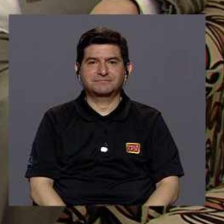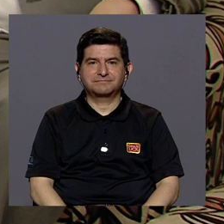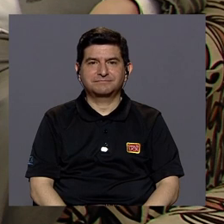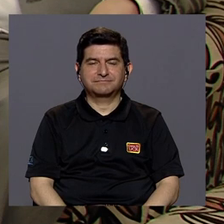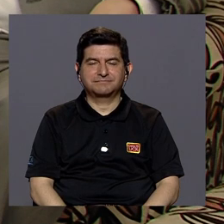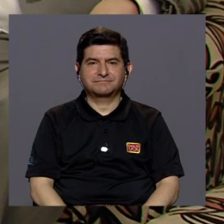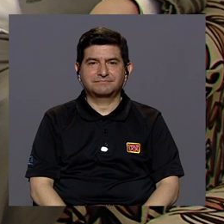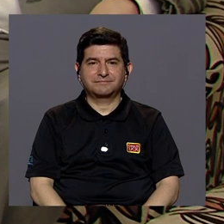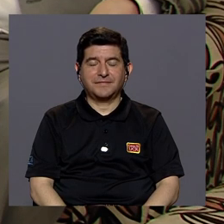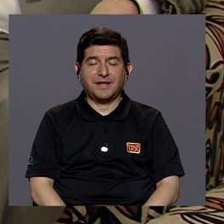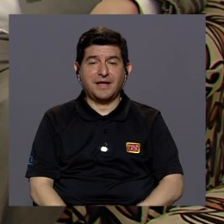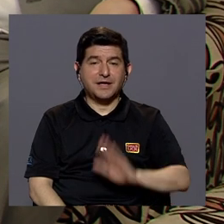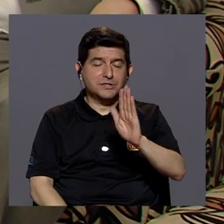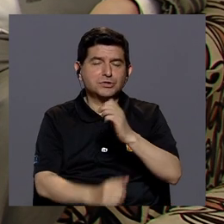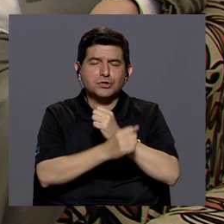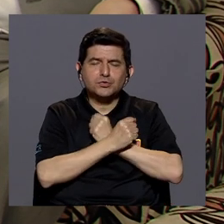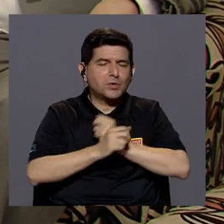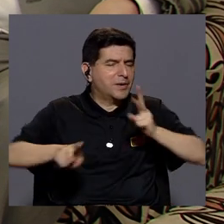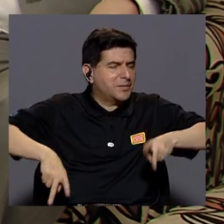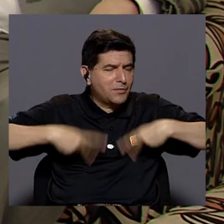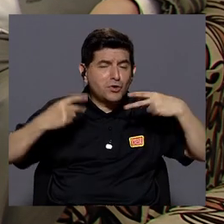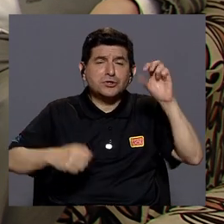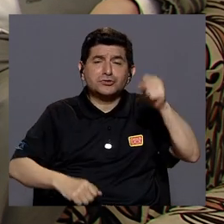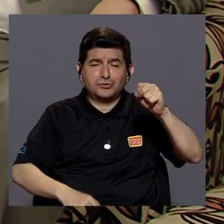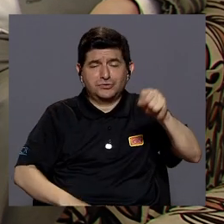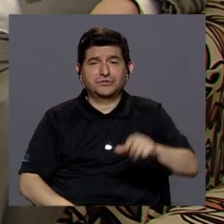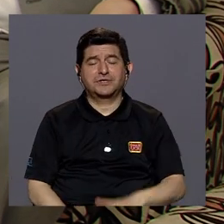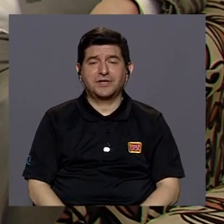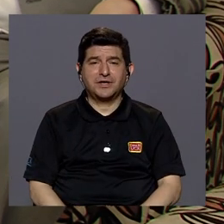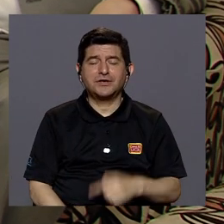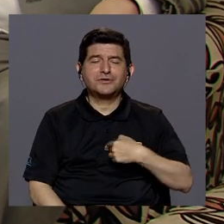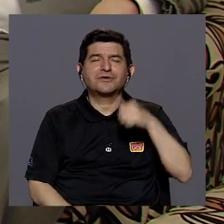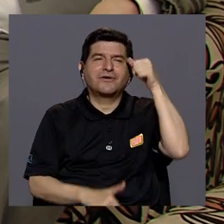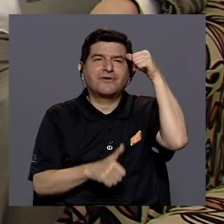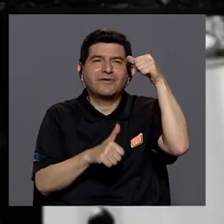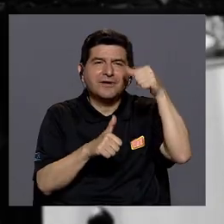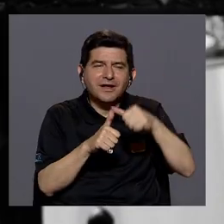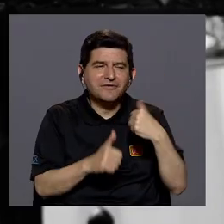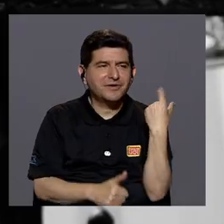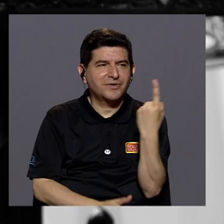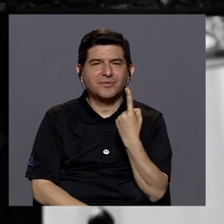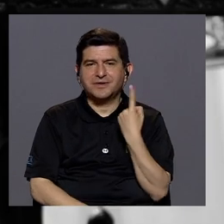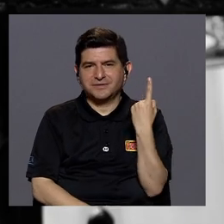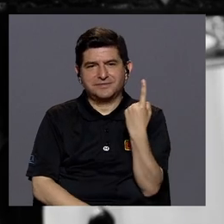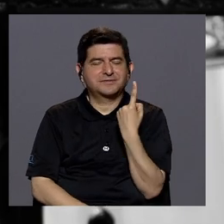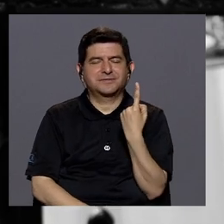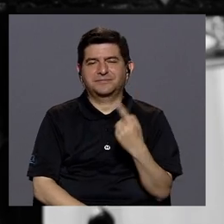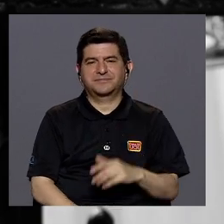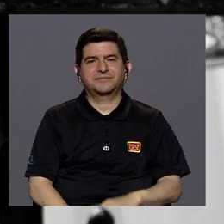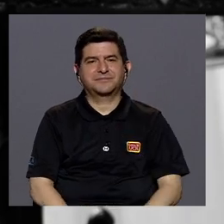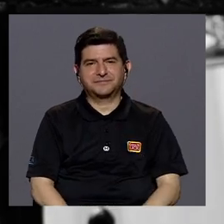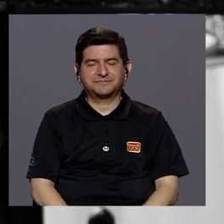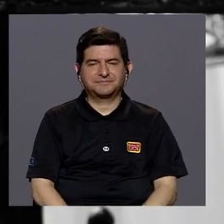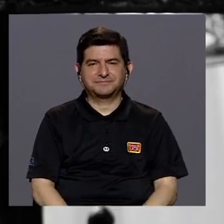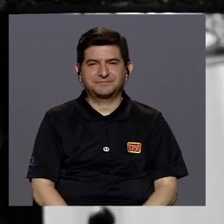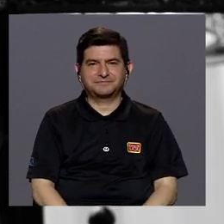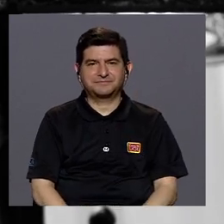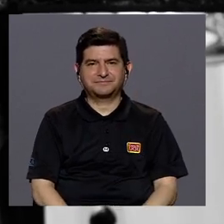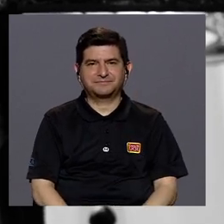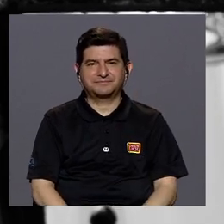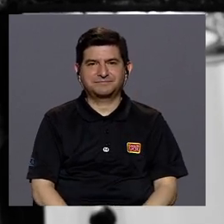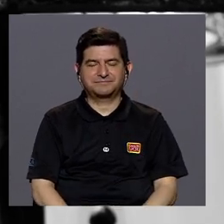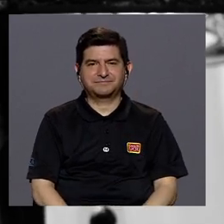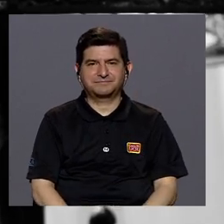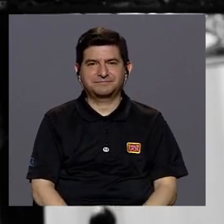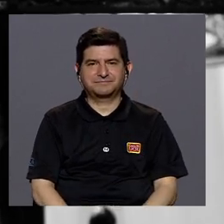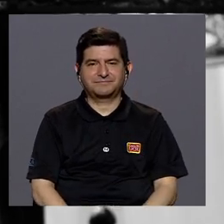¿Ese es el amor de su vida? Ah, ese es el amor de mi vida. Yo lo tengo presente todo el tiempo. Y así.